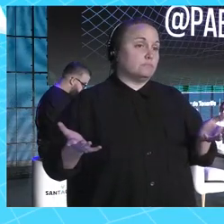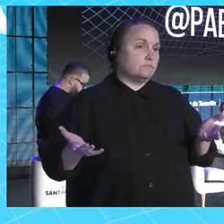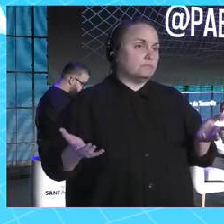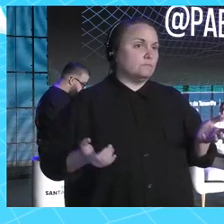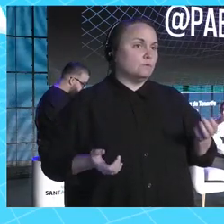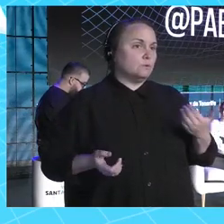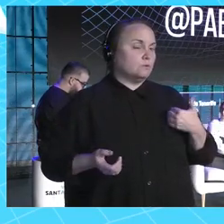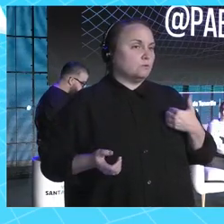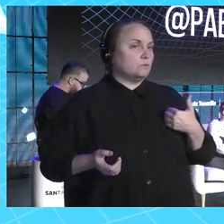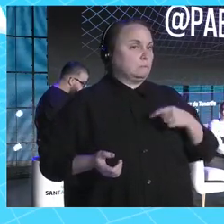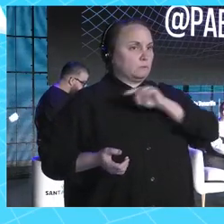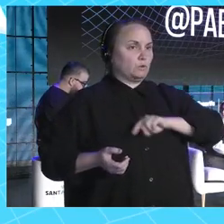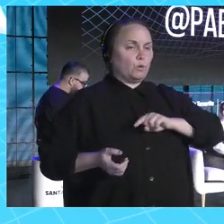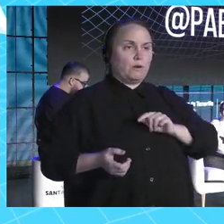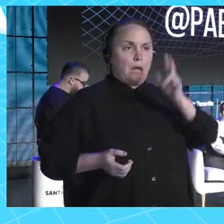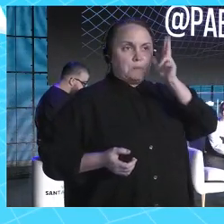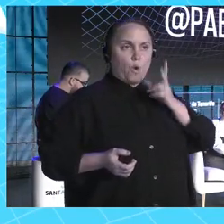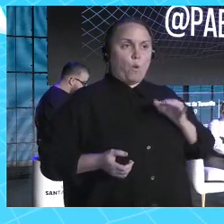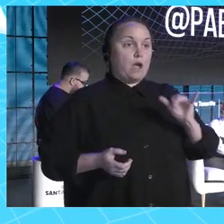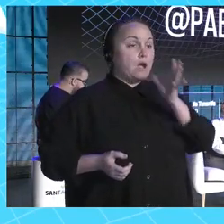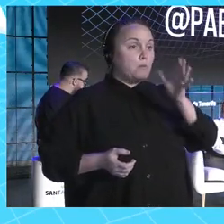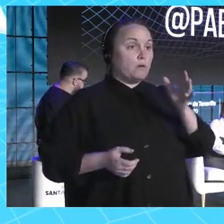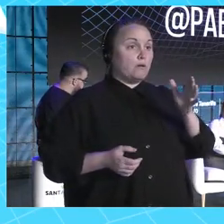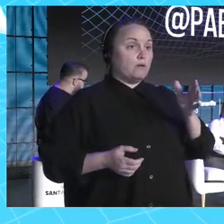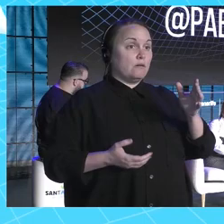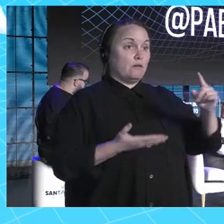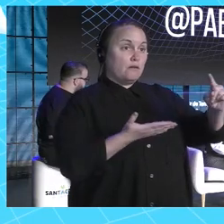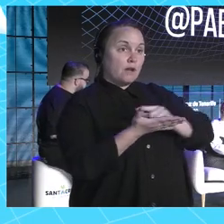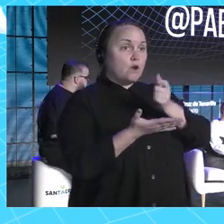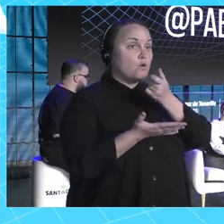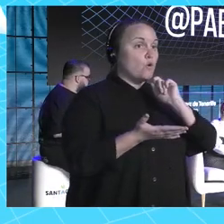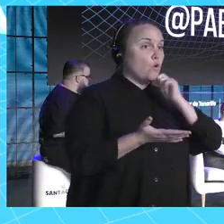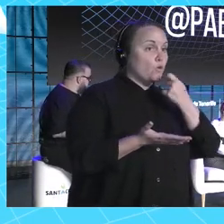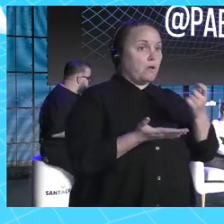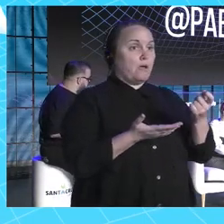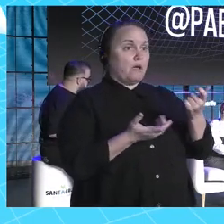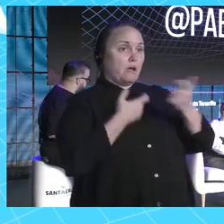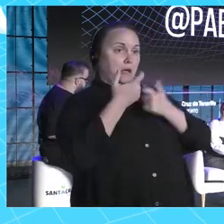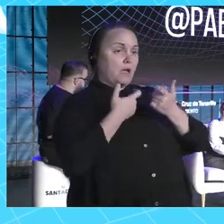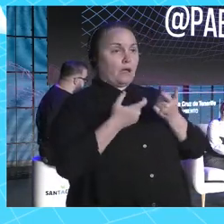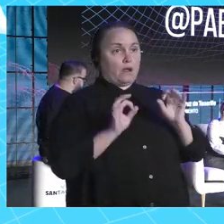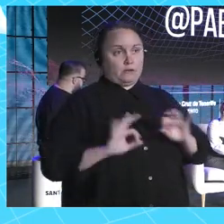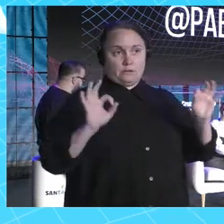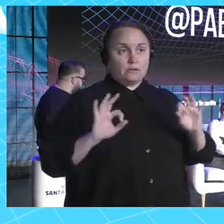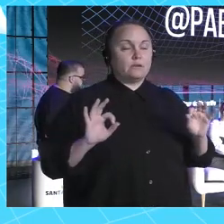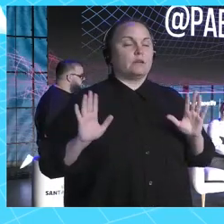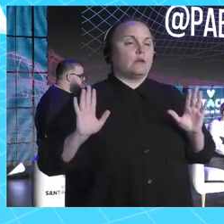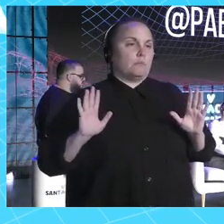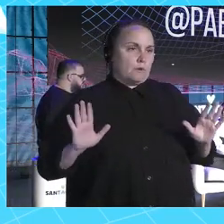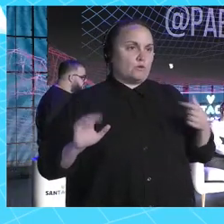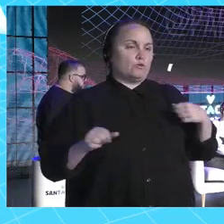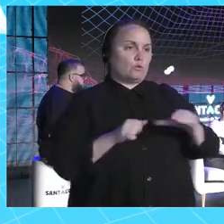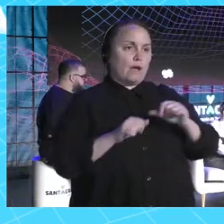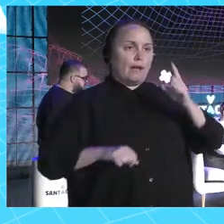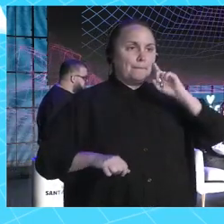pues me puedo considerar privilegiado Pues porque no recibo ese tipo de odio de comentarios pero sí que ellos recibió